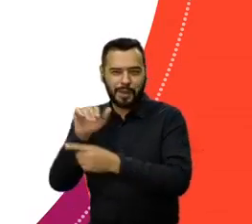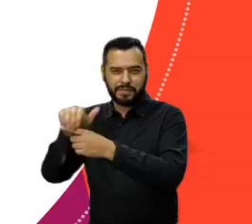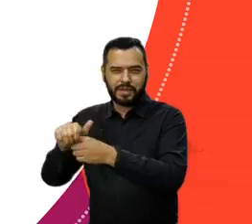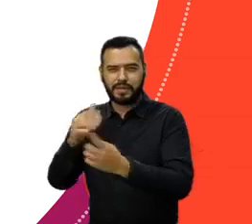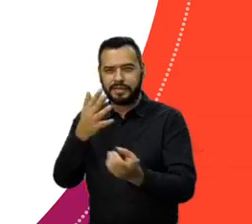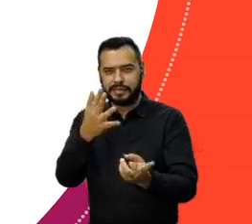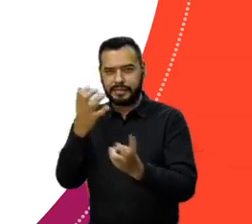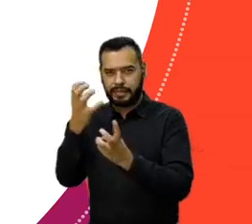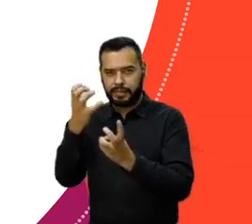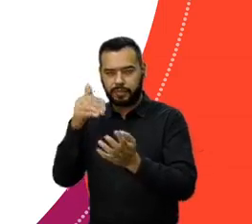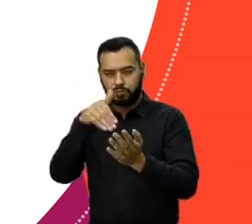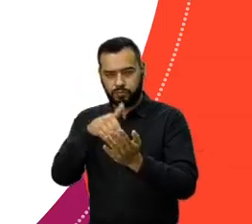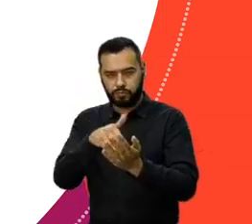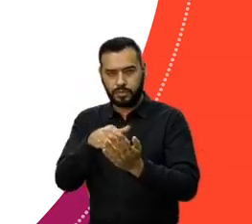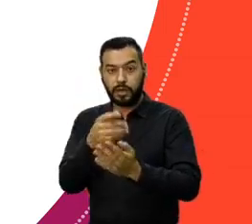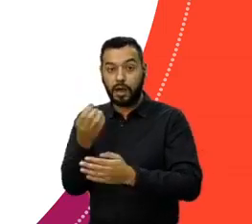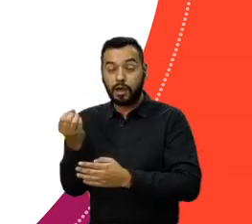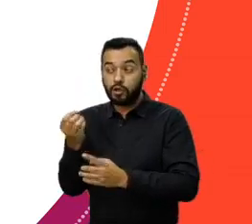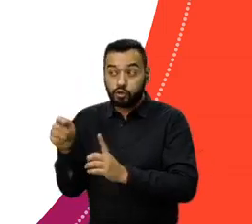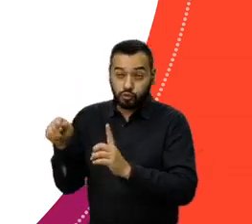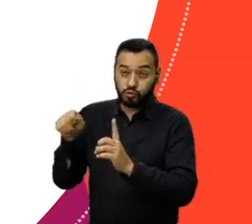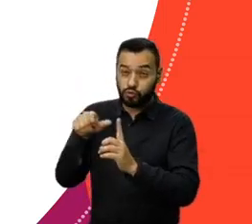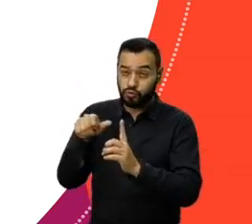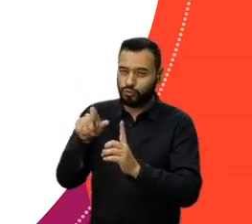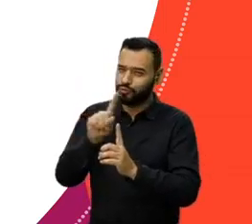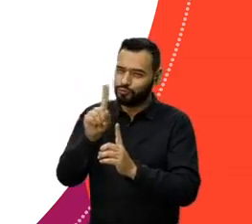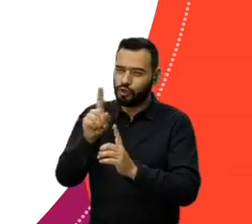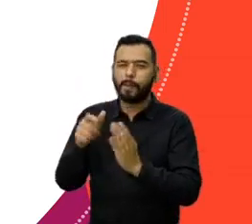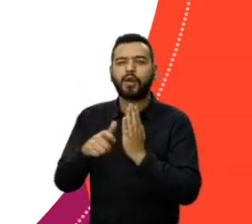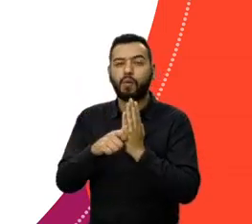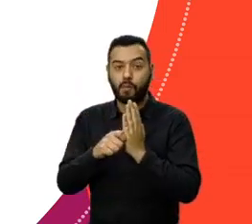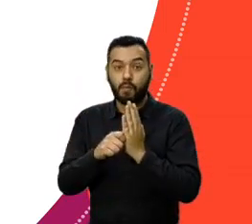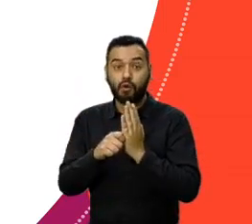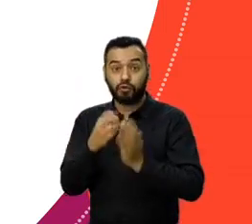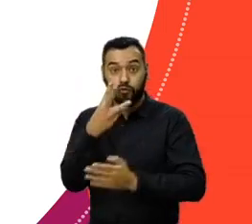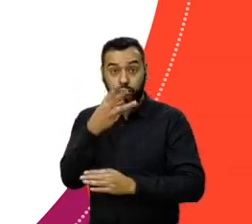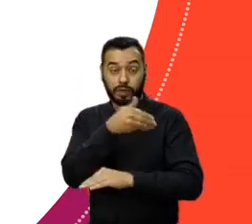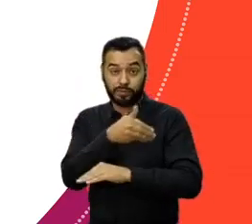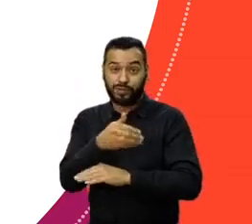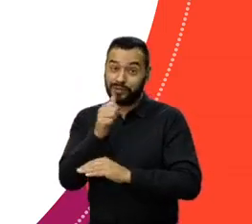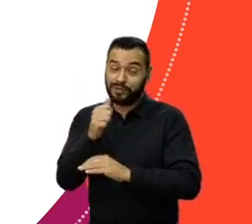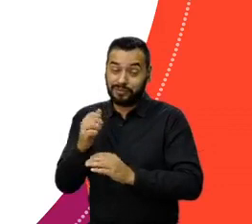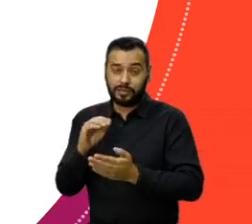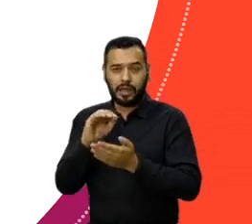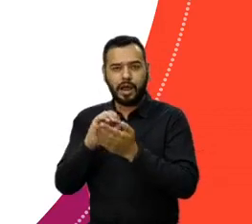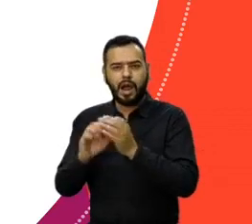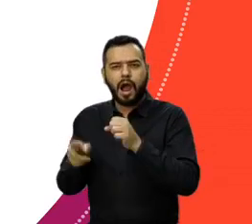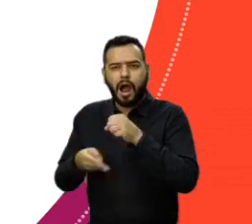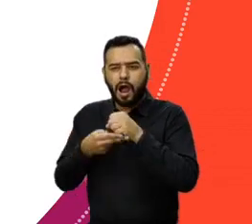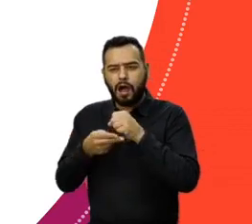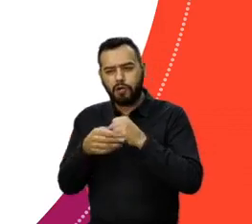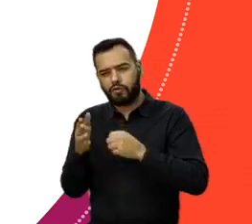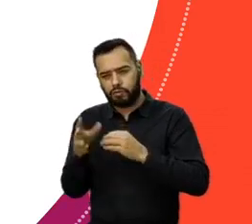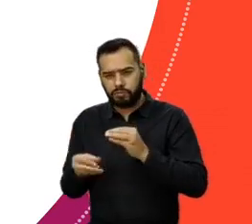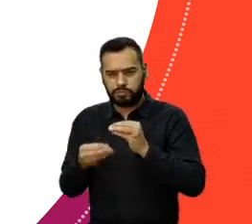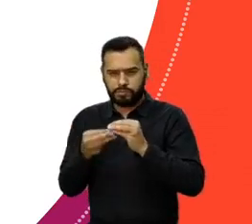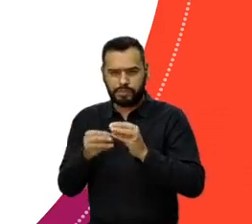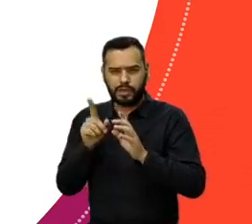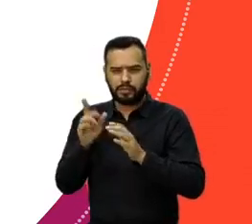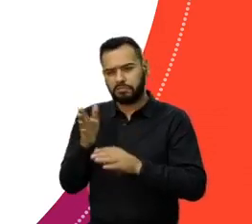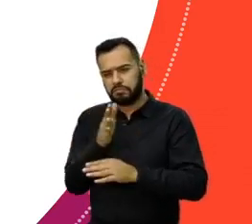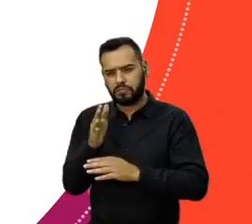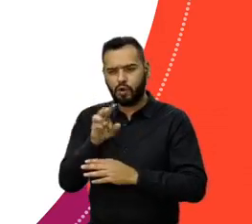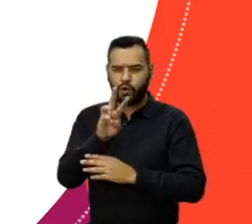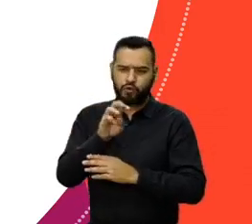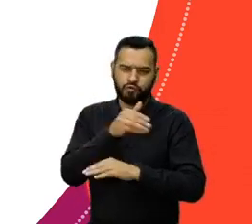mil pesos no aplicaríamos a subsidio pero si a nuestro bono de 3 millones de pesos con unos ahorros programados adicionales que pueden